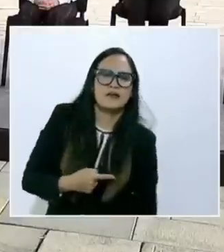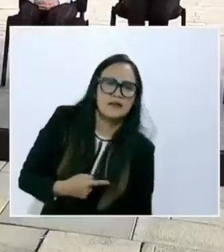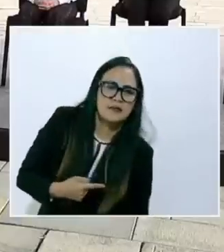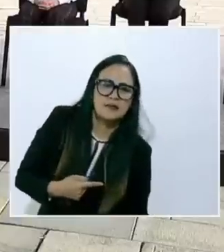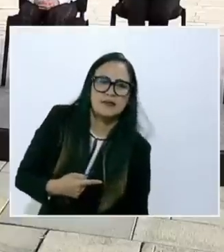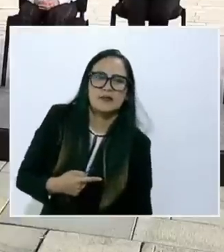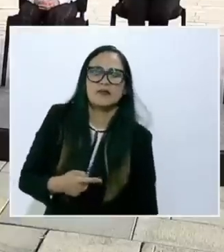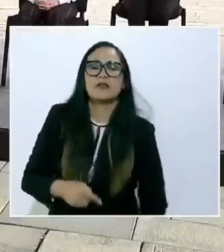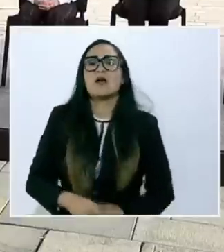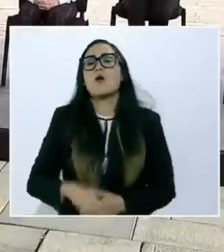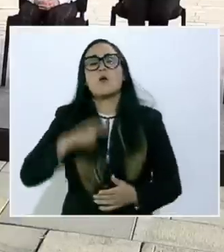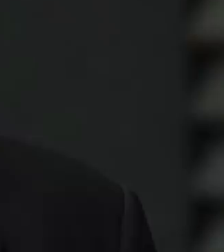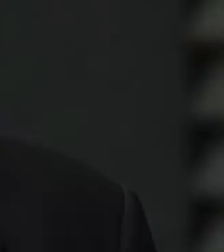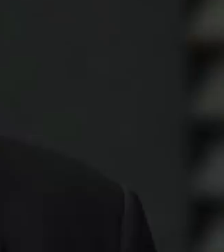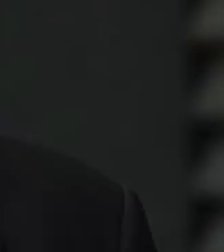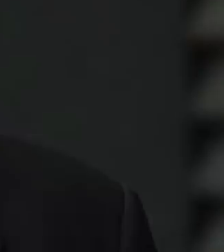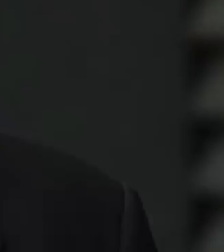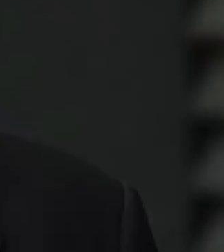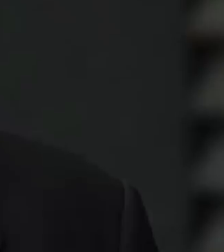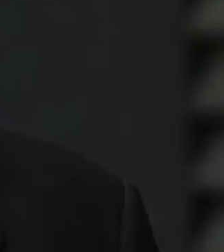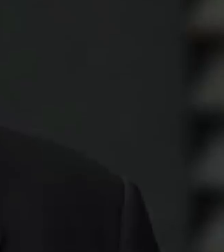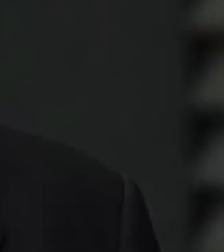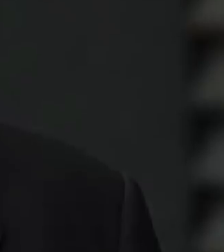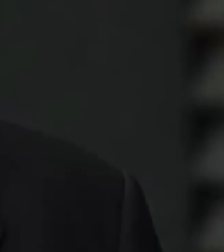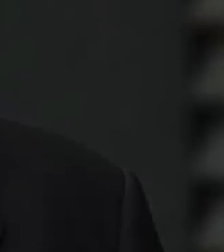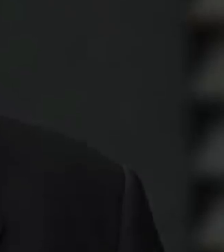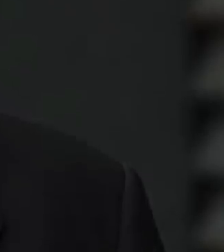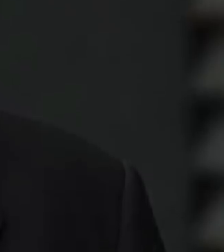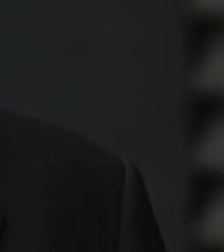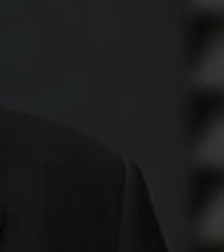de la UNAM, a Narro.